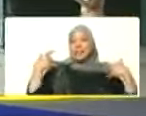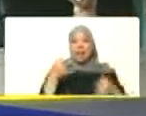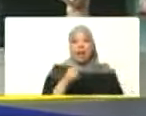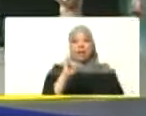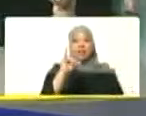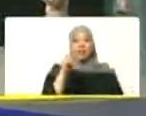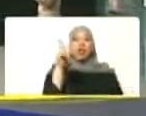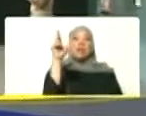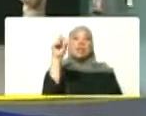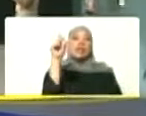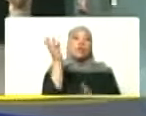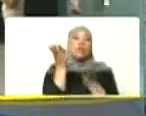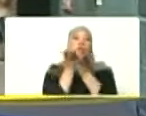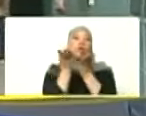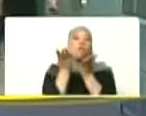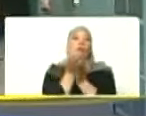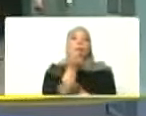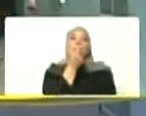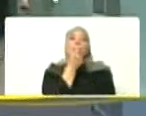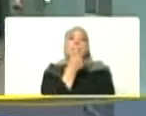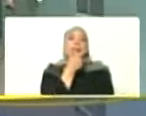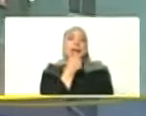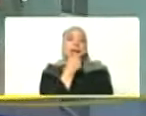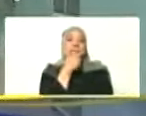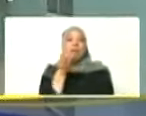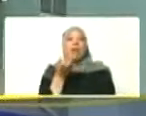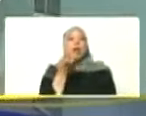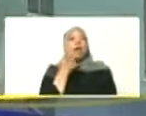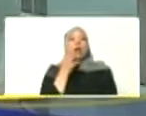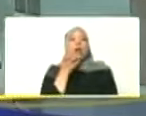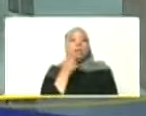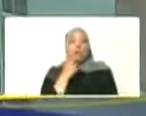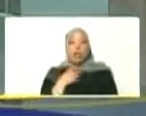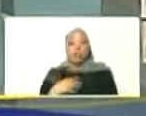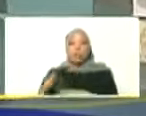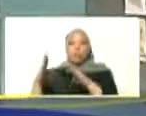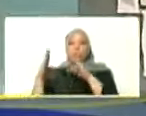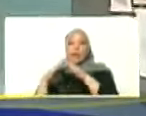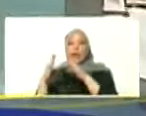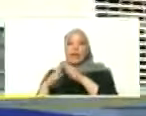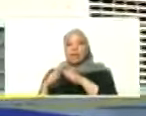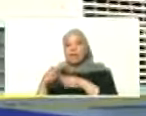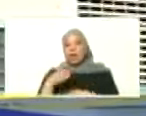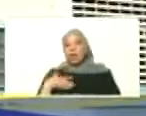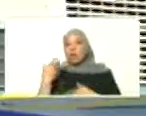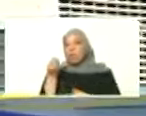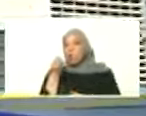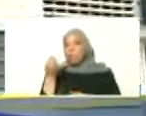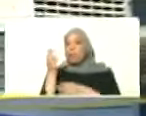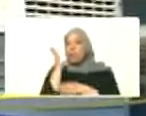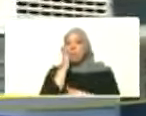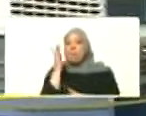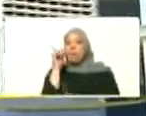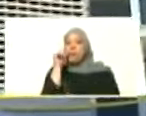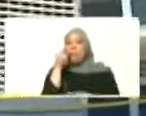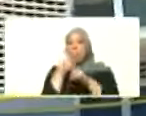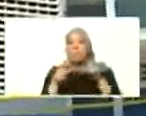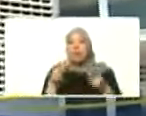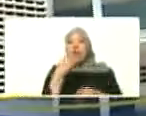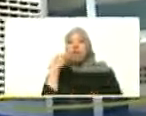su segunda casa bien bonita para cuando regresen a clase. Adelante, mi comandante en